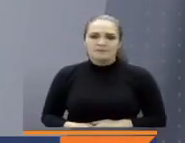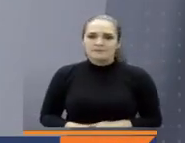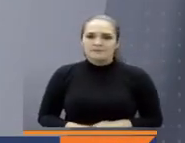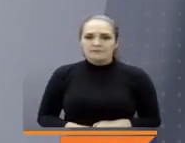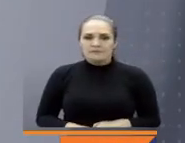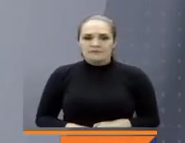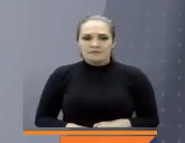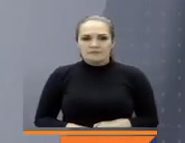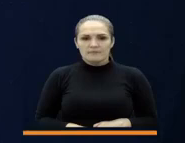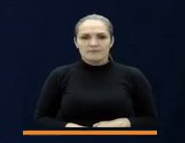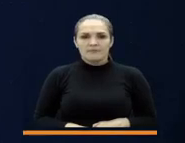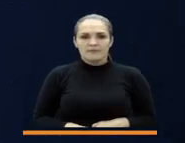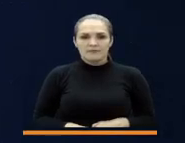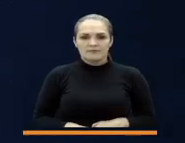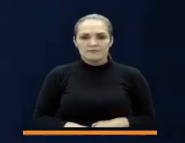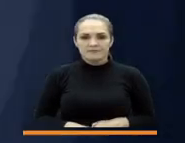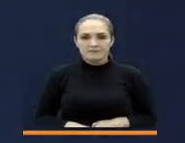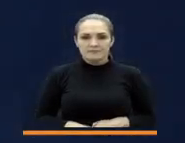Díaz-Canel.